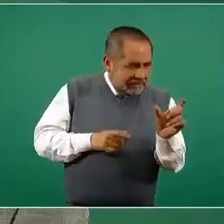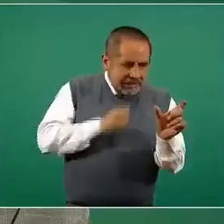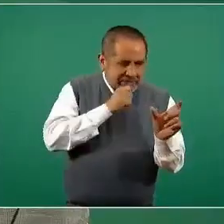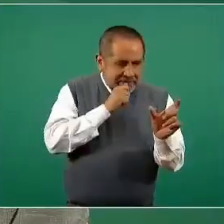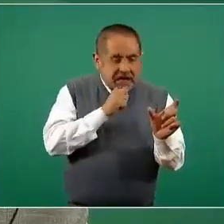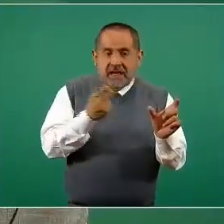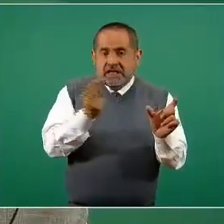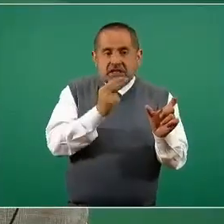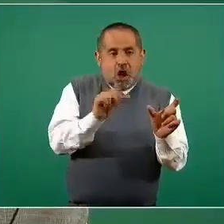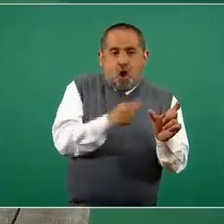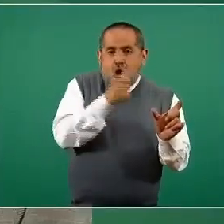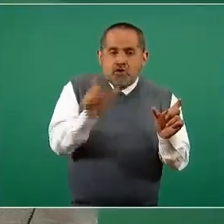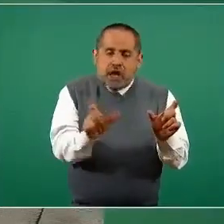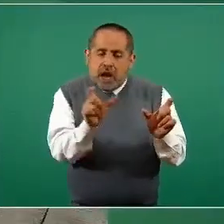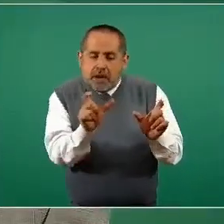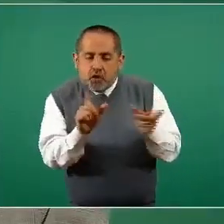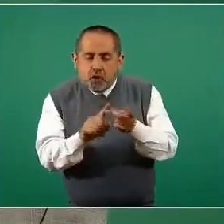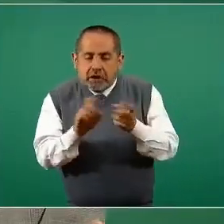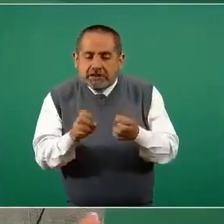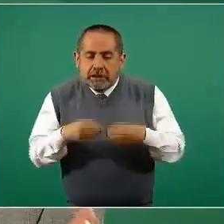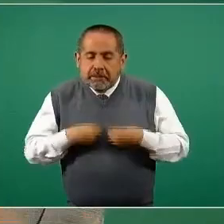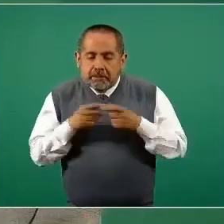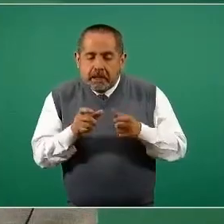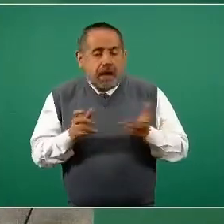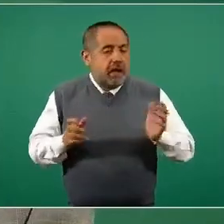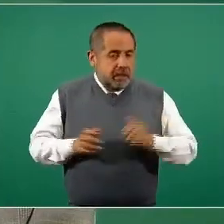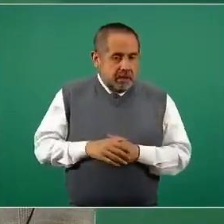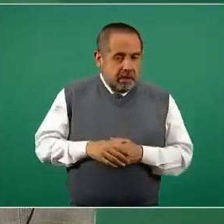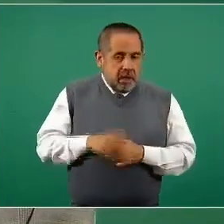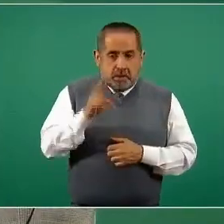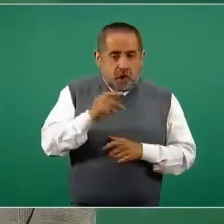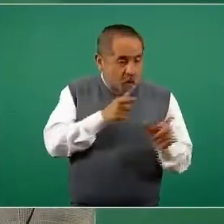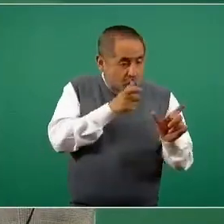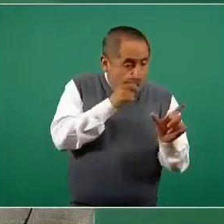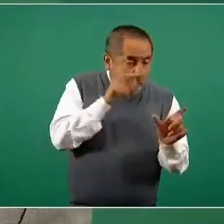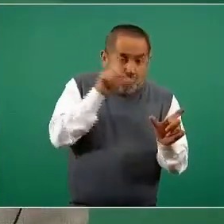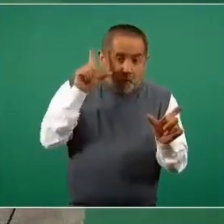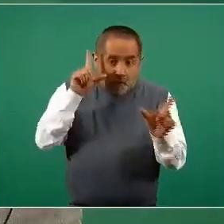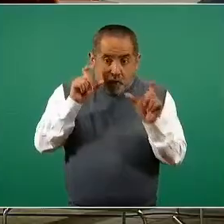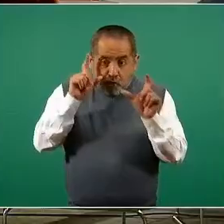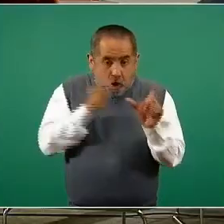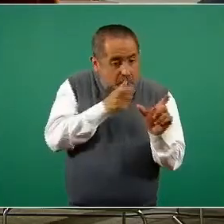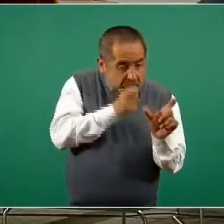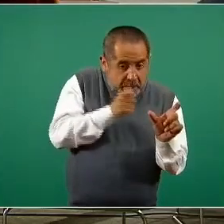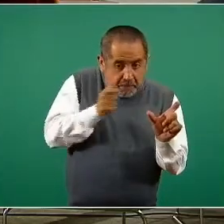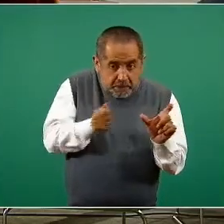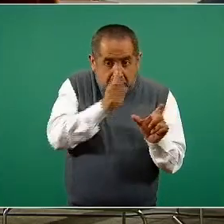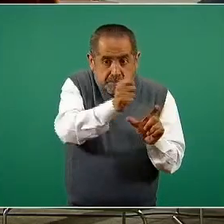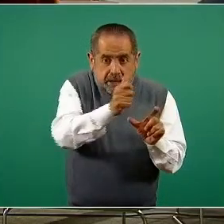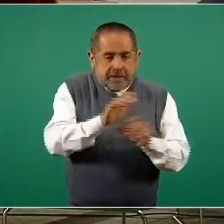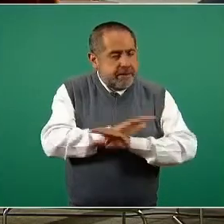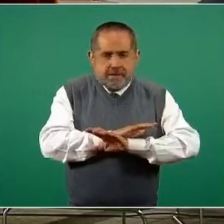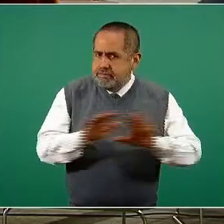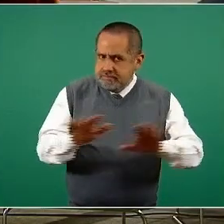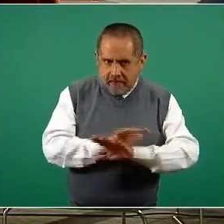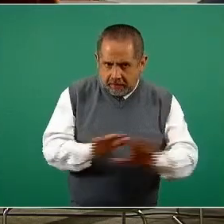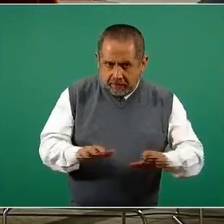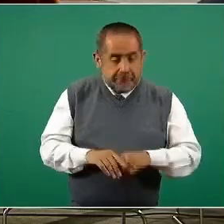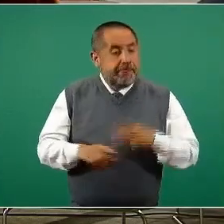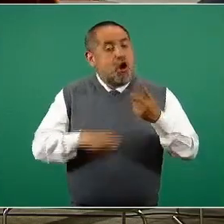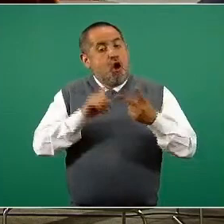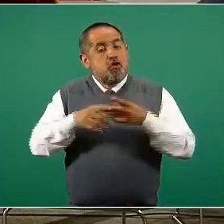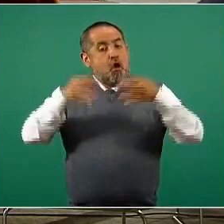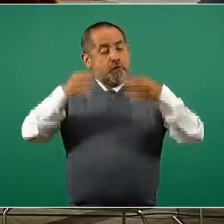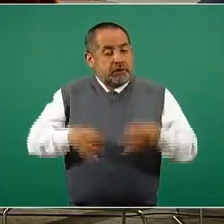requiera otra identificación. Pero no se le tomarán fotografías. Ahora, otras identificaciones que también son